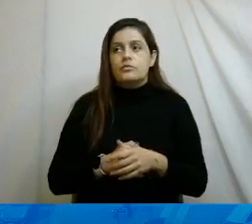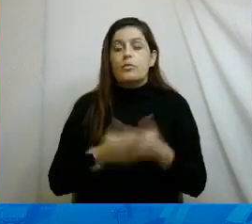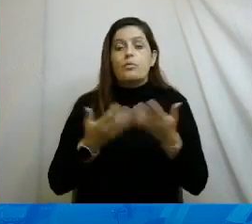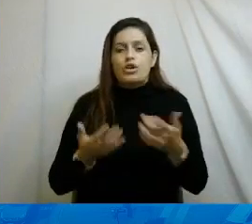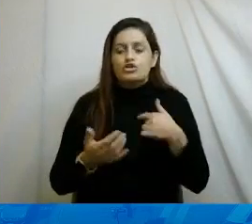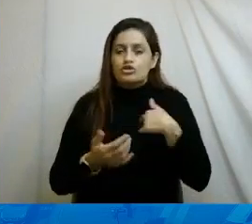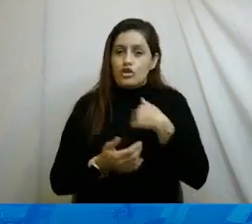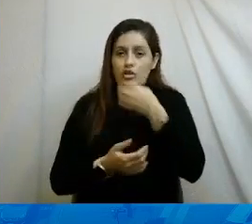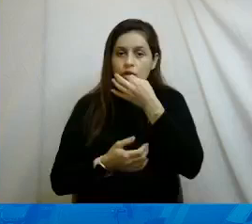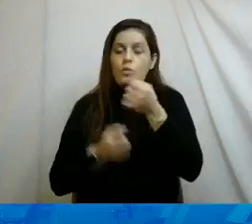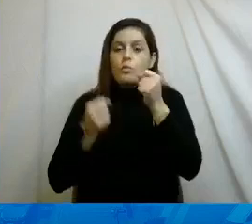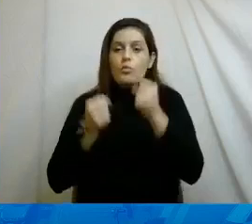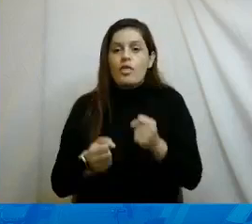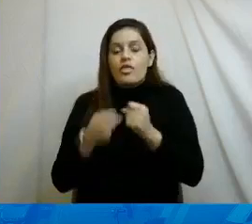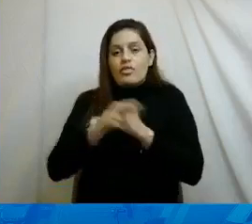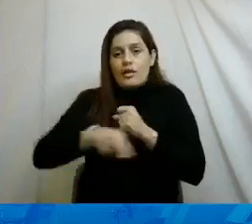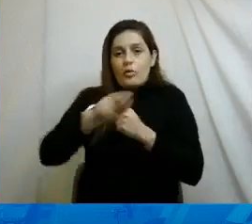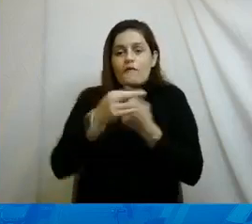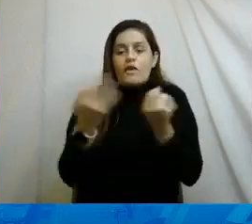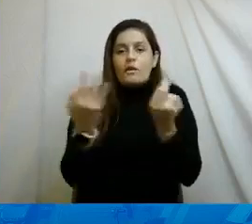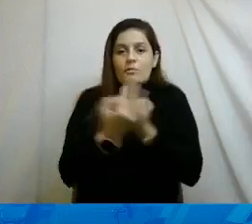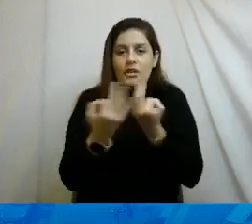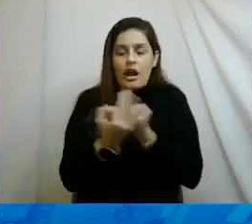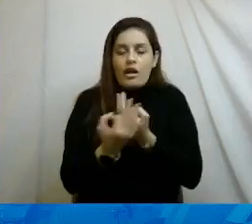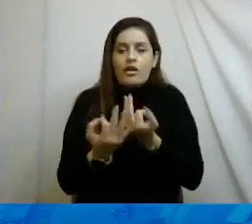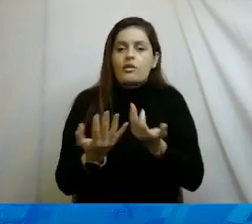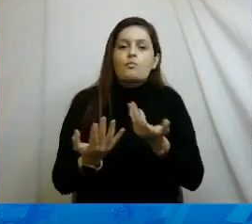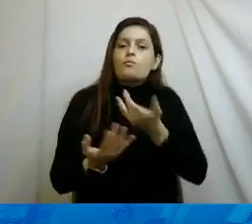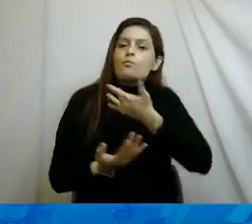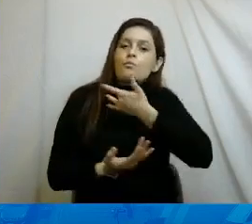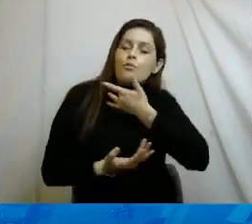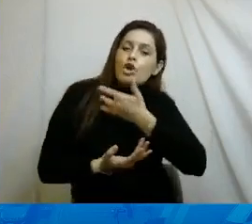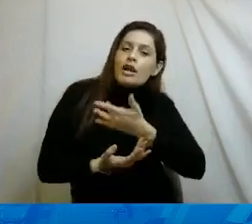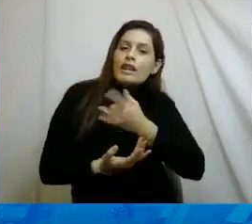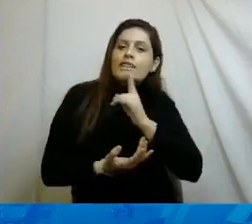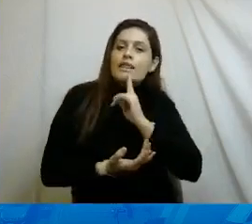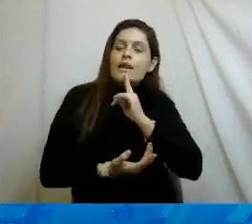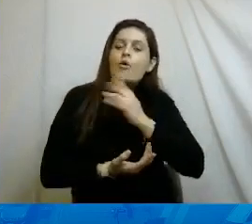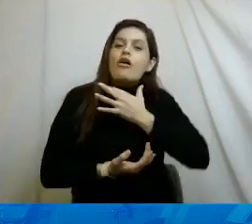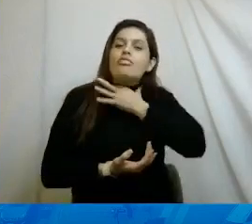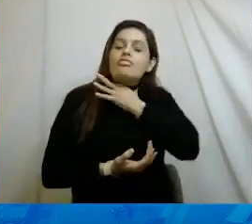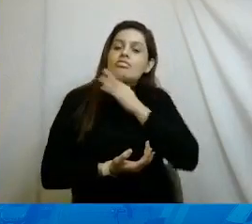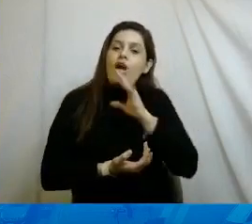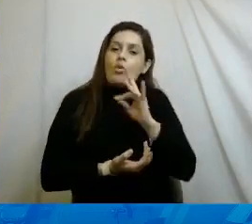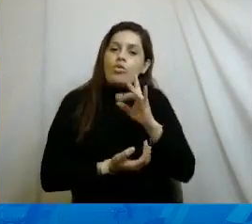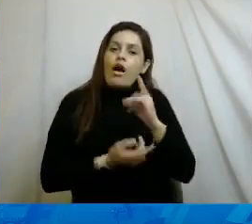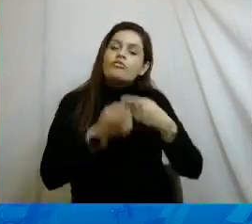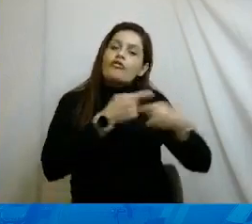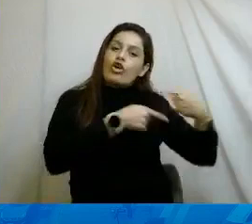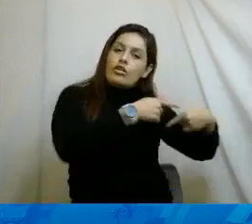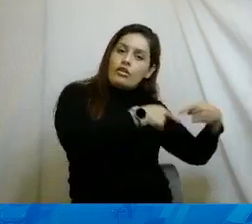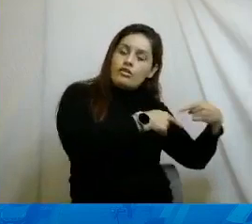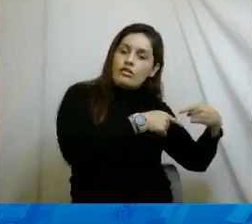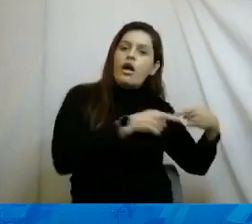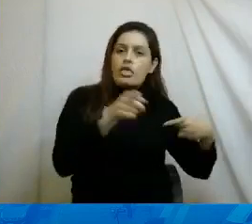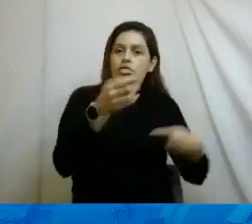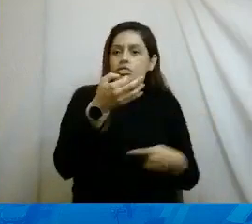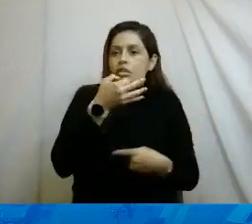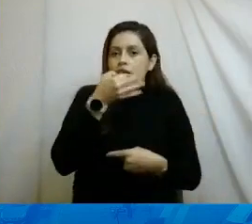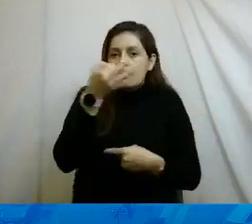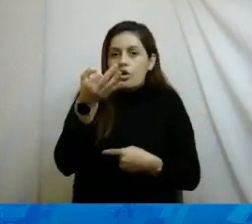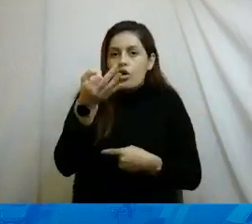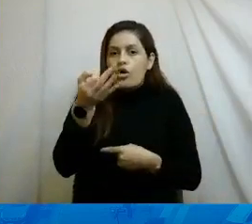nos puedan explicar por qué tenemos deuda flotante si usted en un punto de prensa